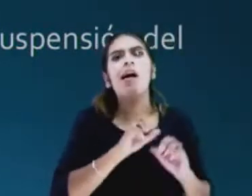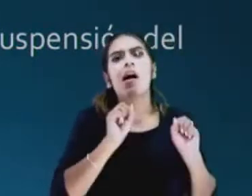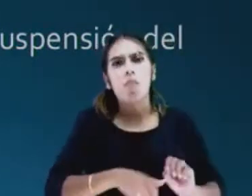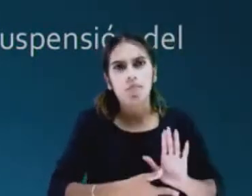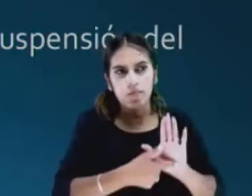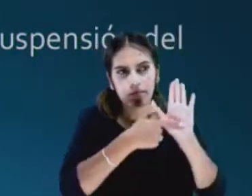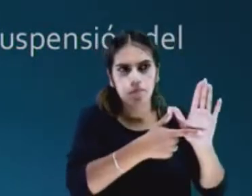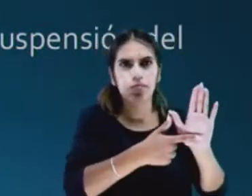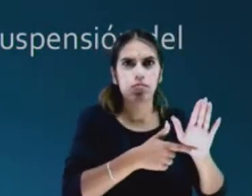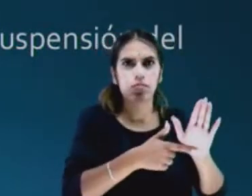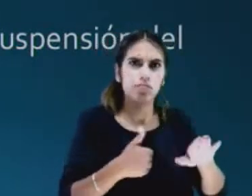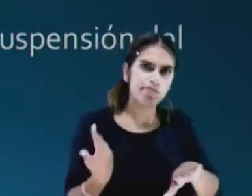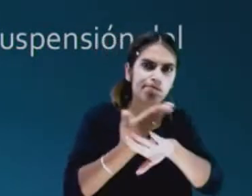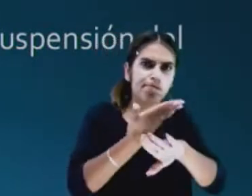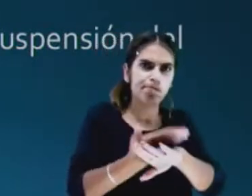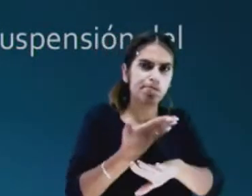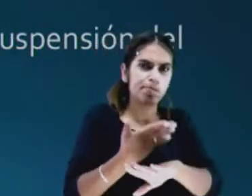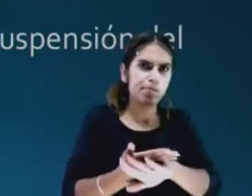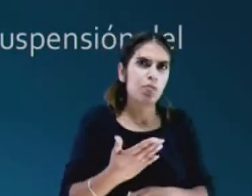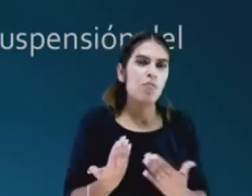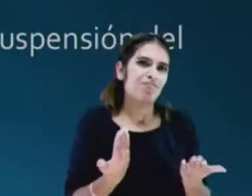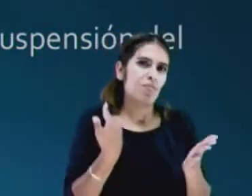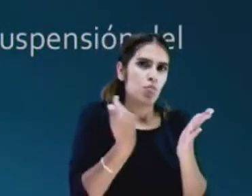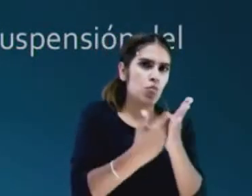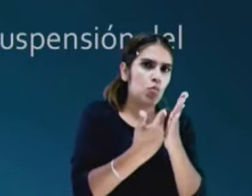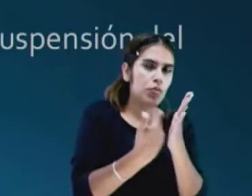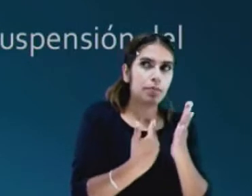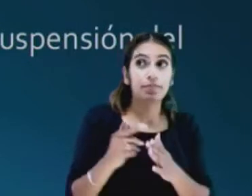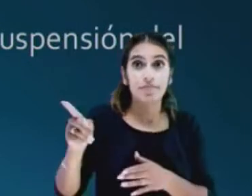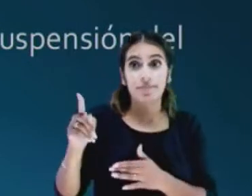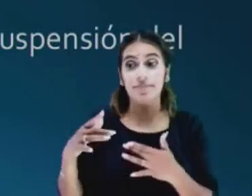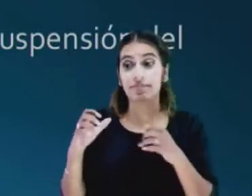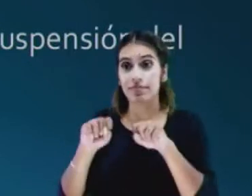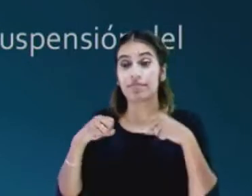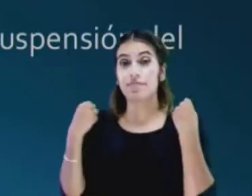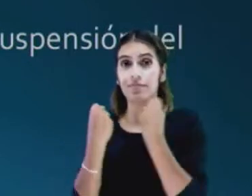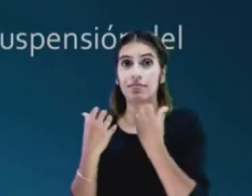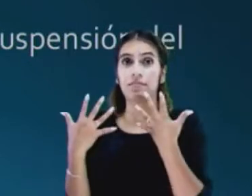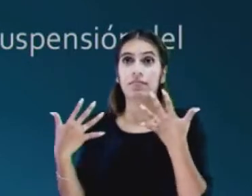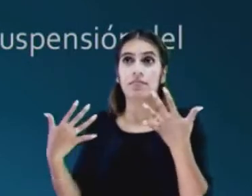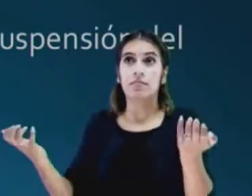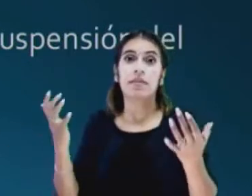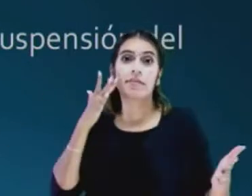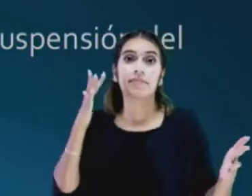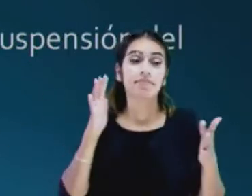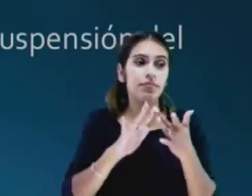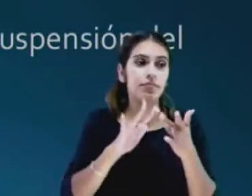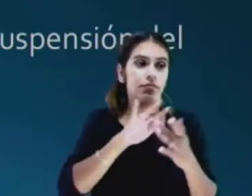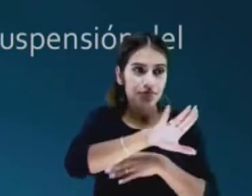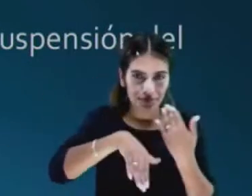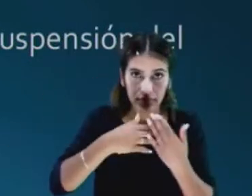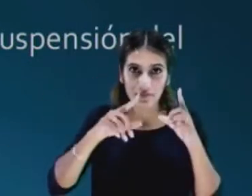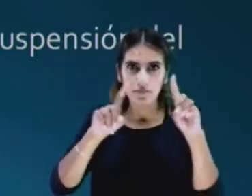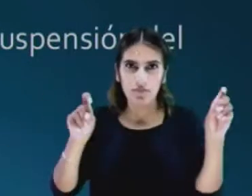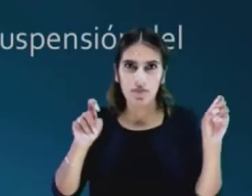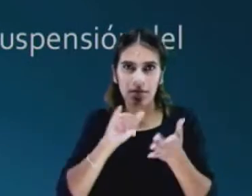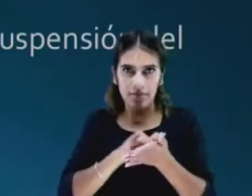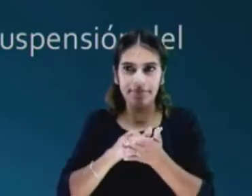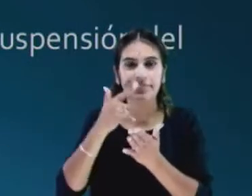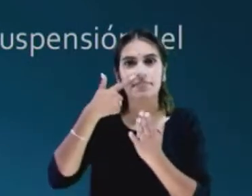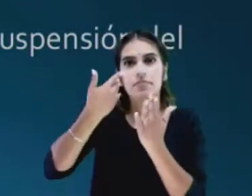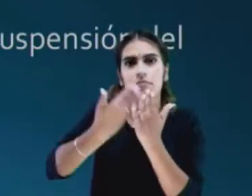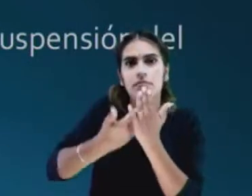1 que para poder cumplir el término que leyeron a la sala todo el tema de pruebas deben ser solicitadas o aportadas